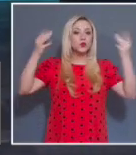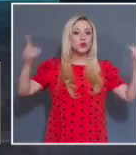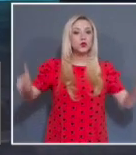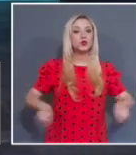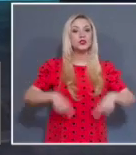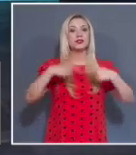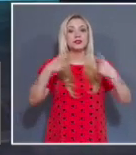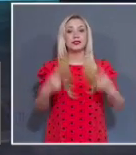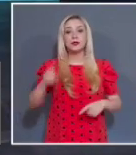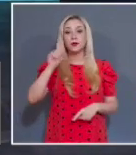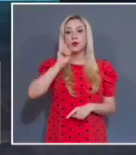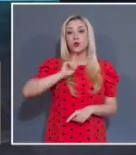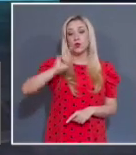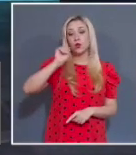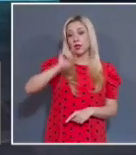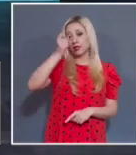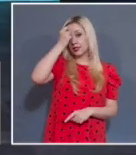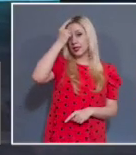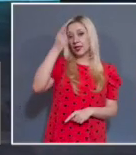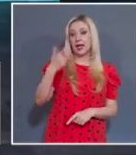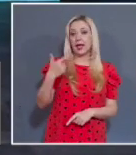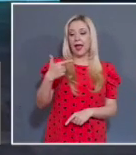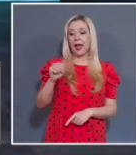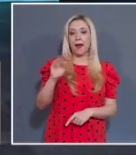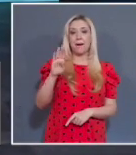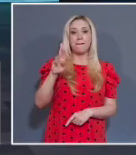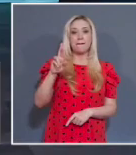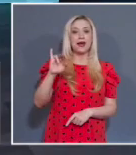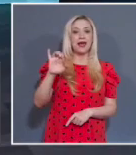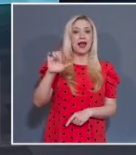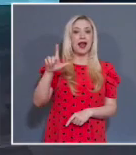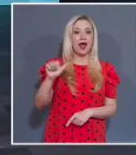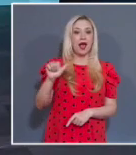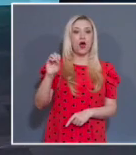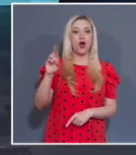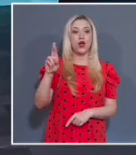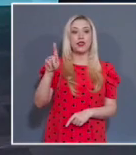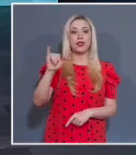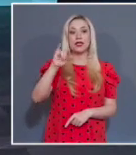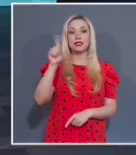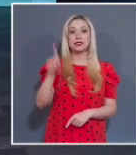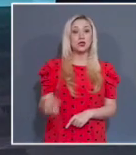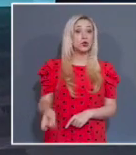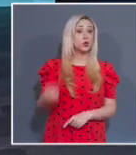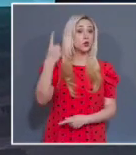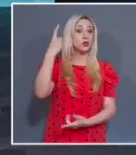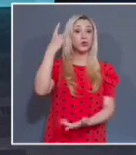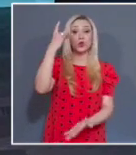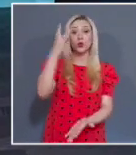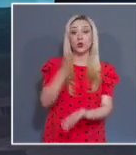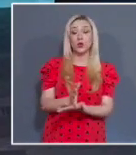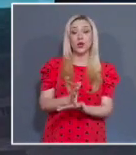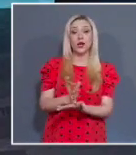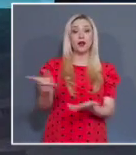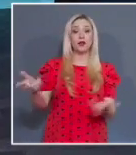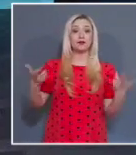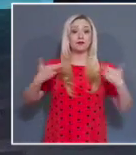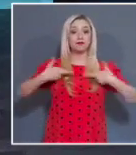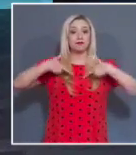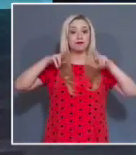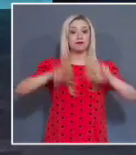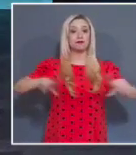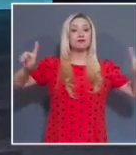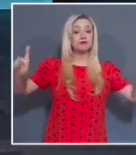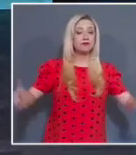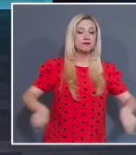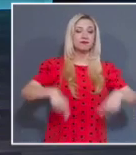mexicana Gabriela Ortiz, quien es actualmente la única integrante representante de esta categoría de música en el Colegio Nacional y